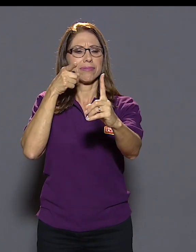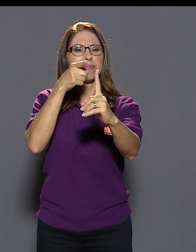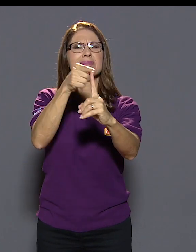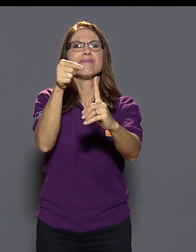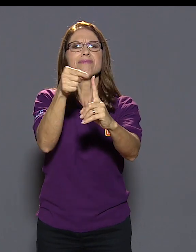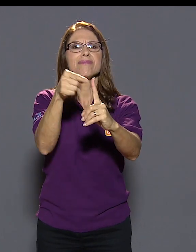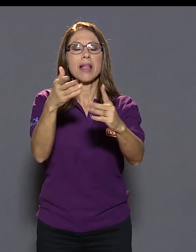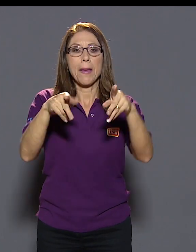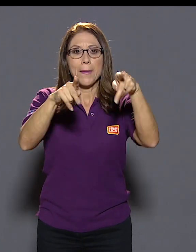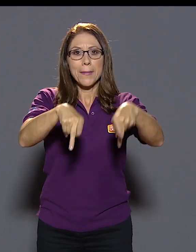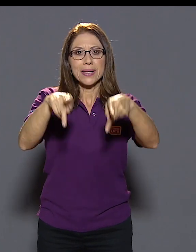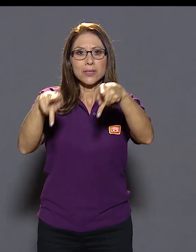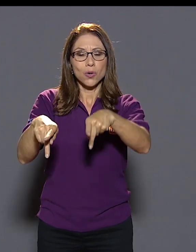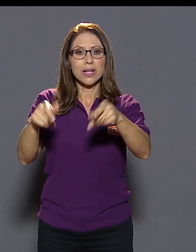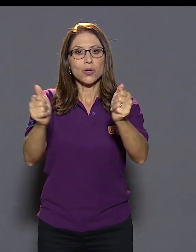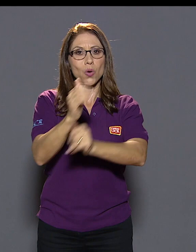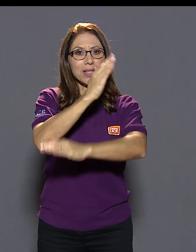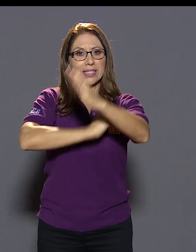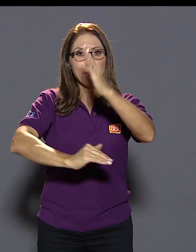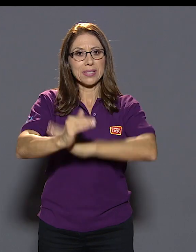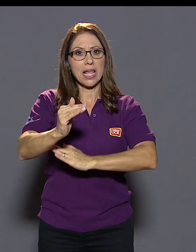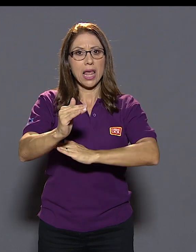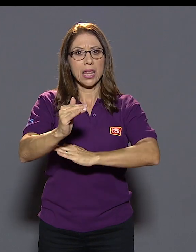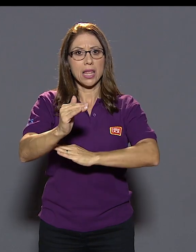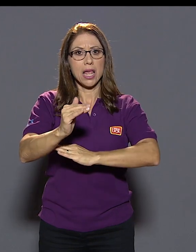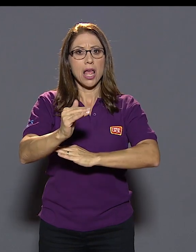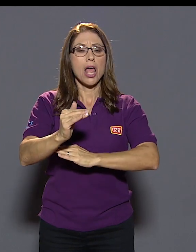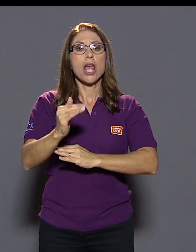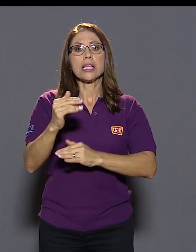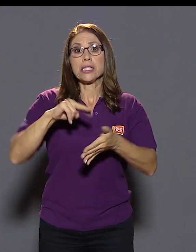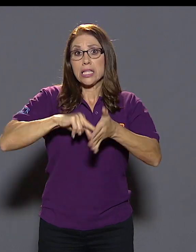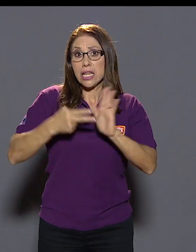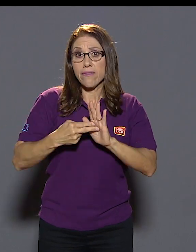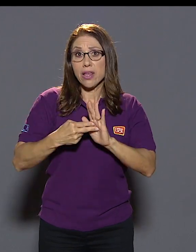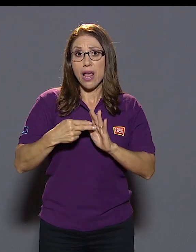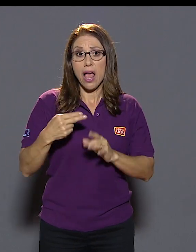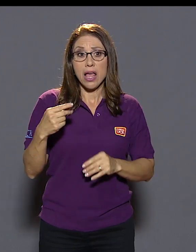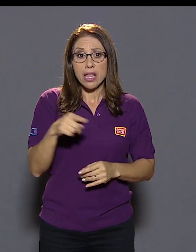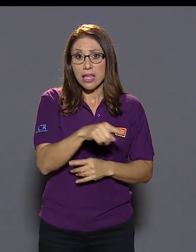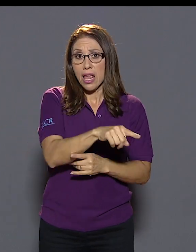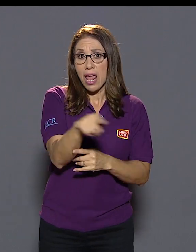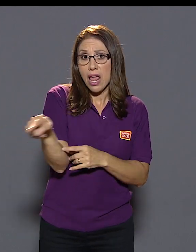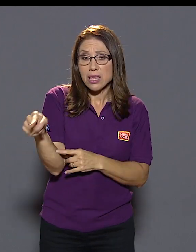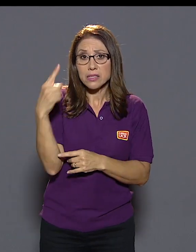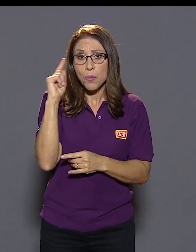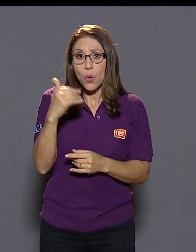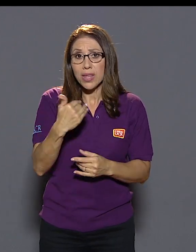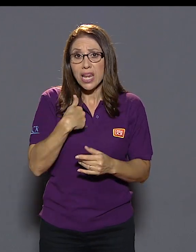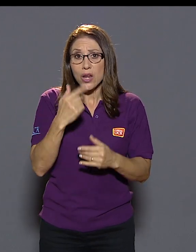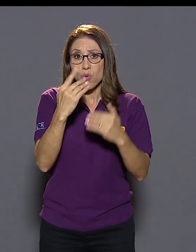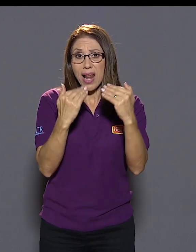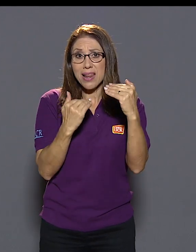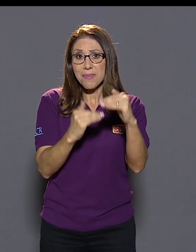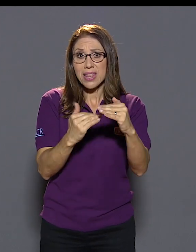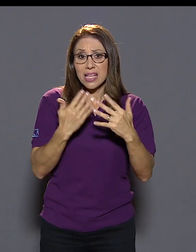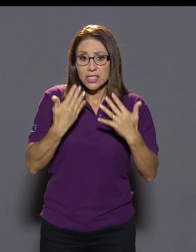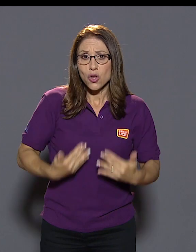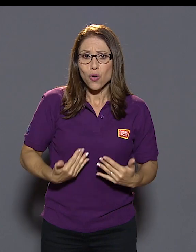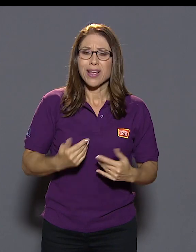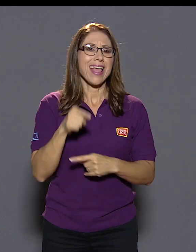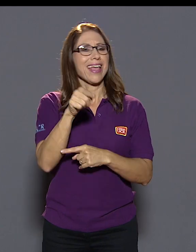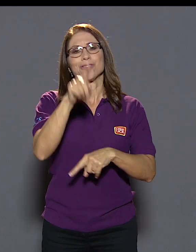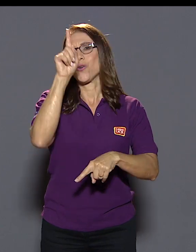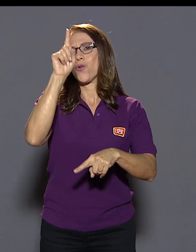personas con discapacidad, no por presentar una limitación funcional, se permita, o que esta limitación sea